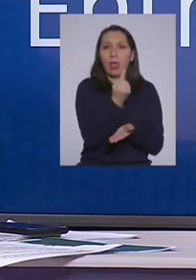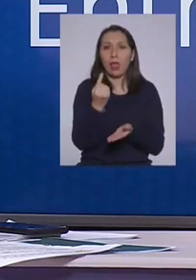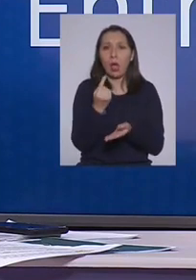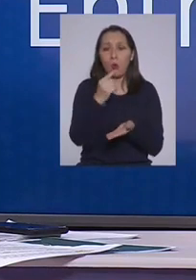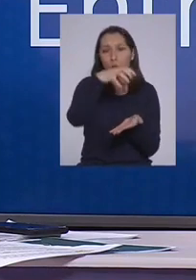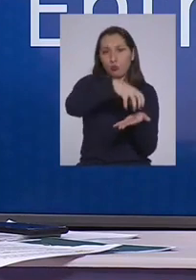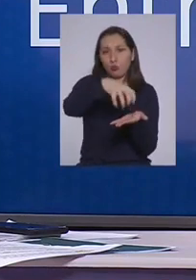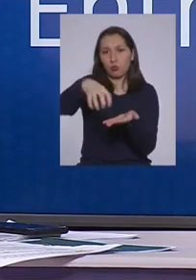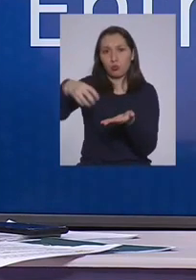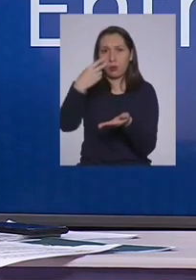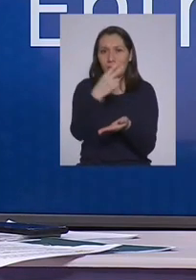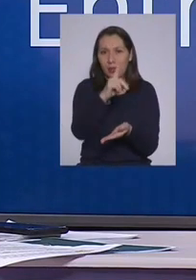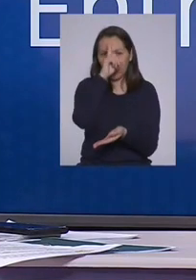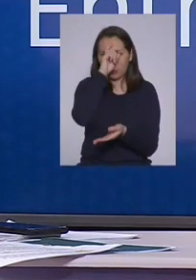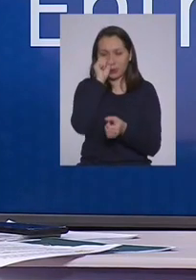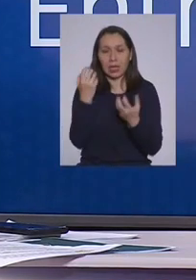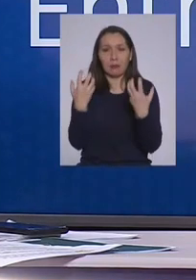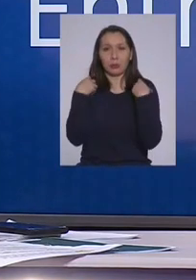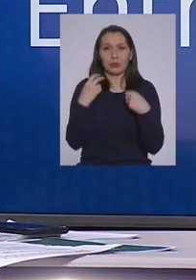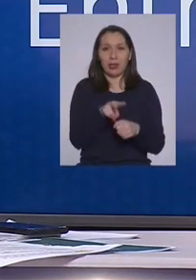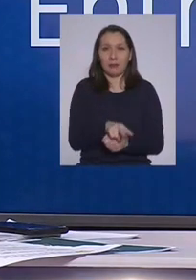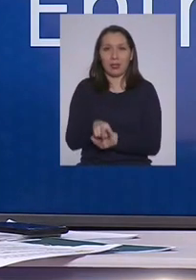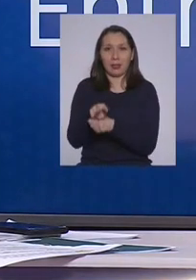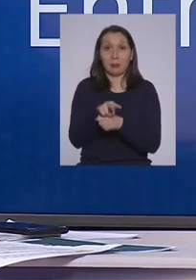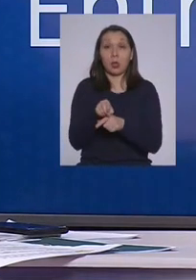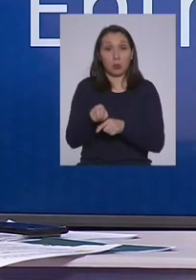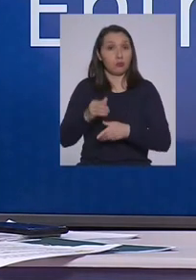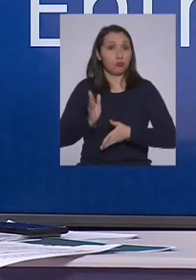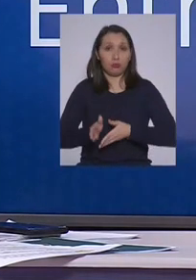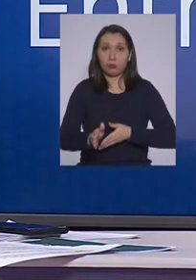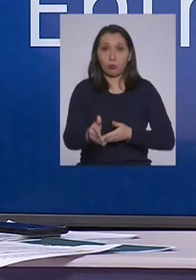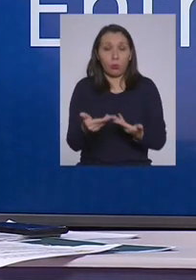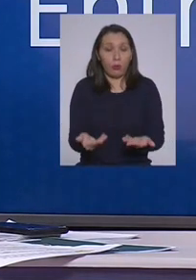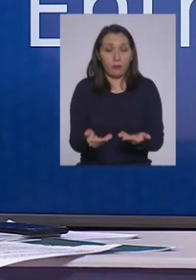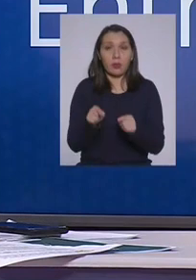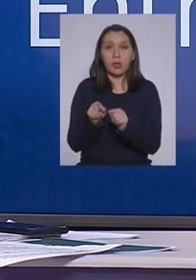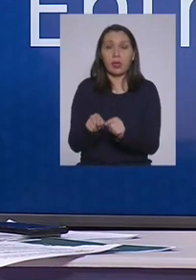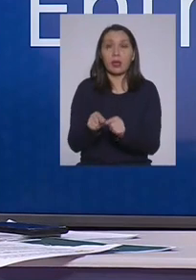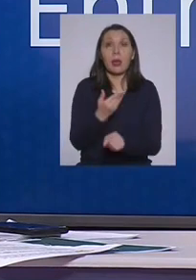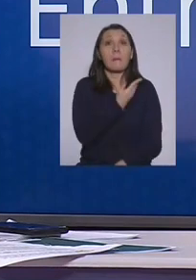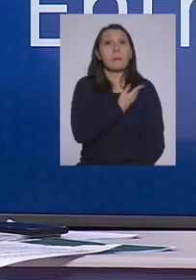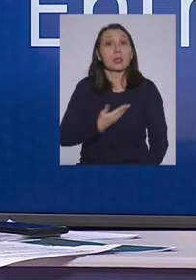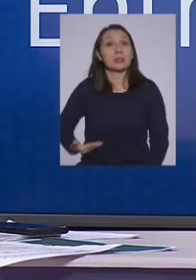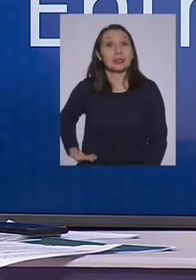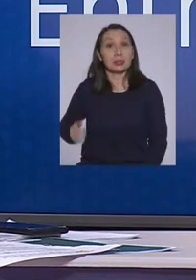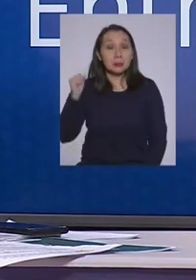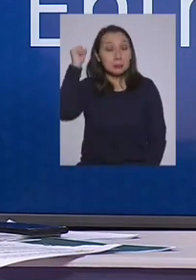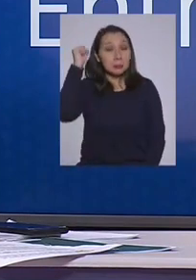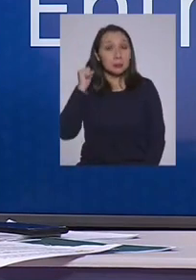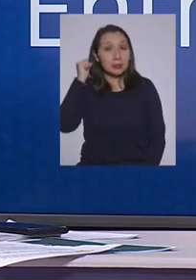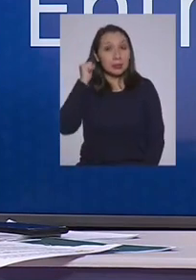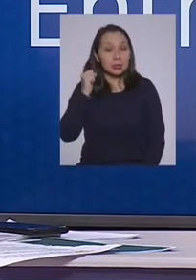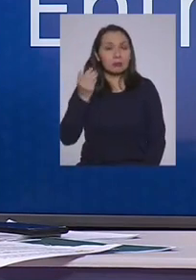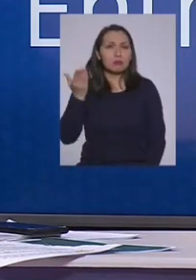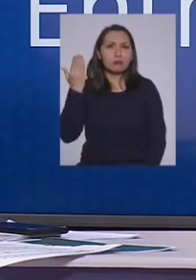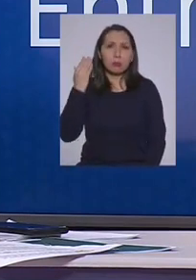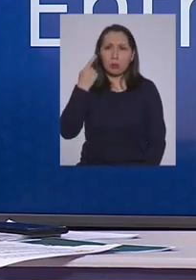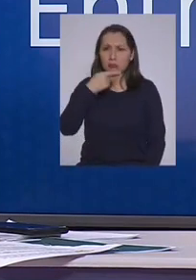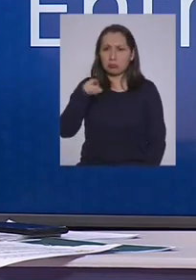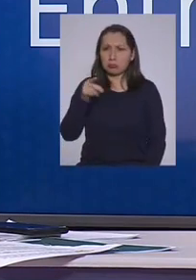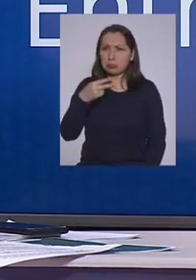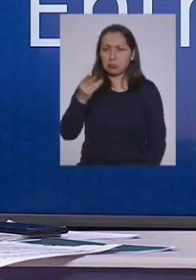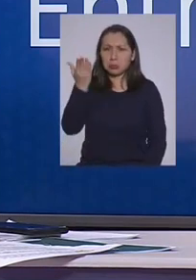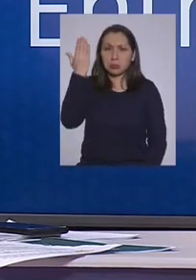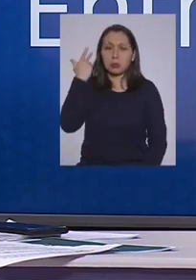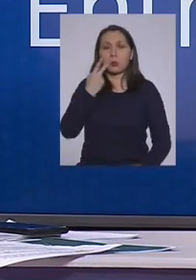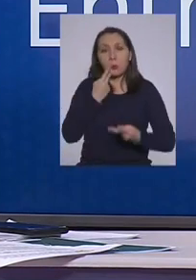los establecimientos que ellos administran. Y esto ha seguido sucediendo. El presidente Sebastián Piñera hace ya unas semanas